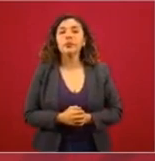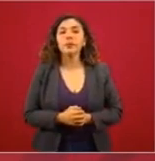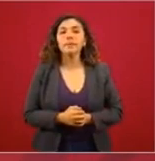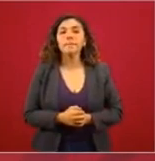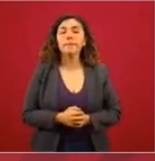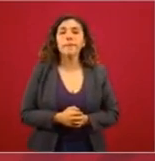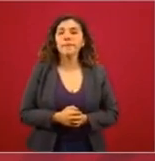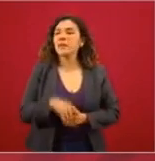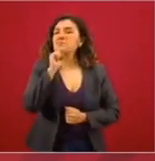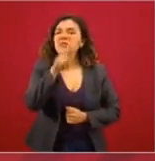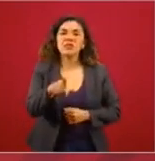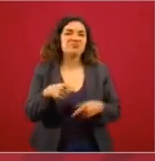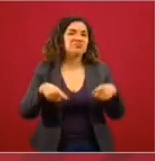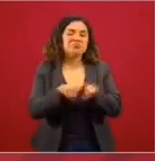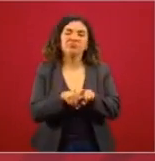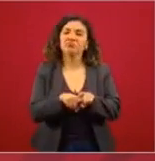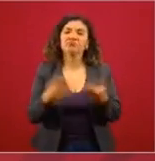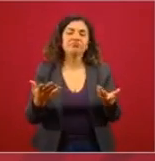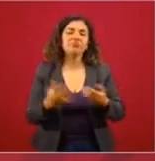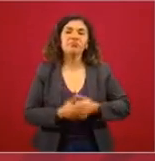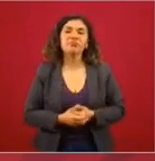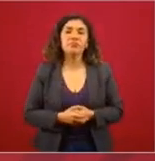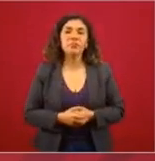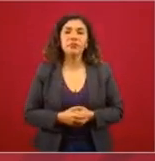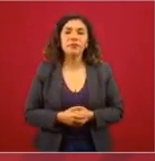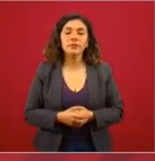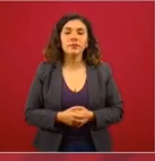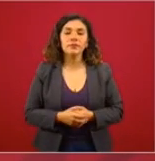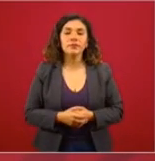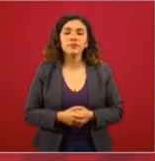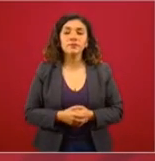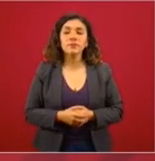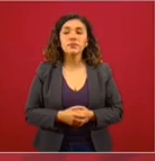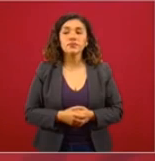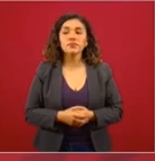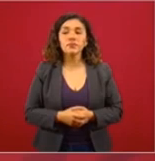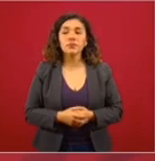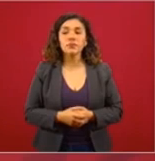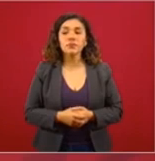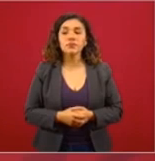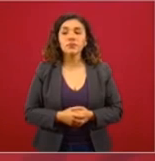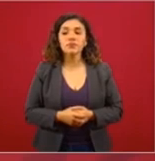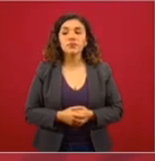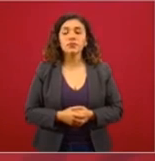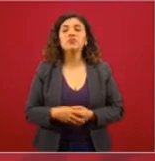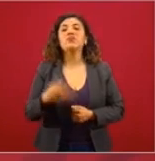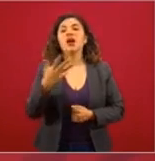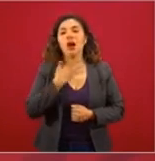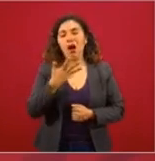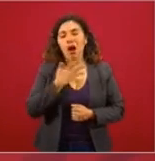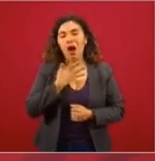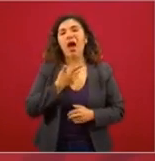que lo mismo, que hubo